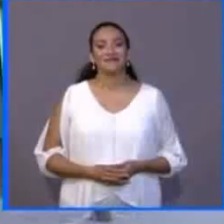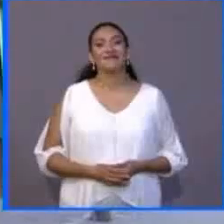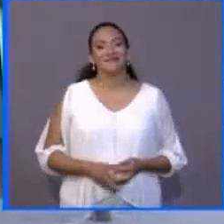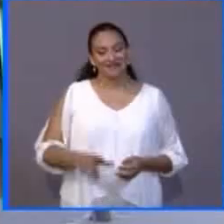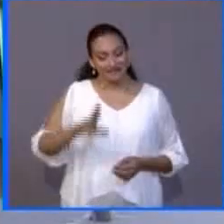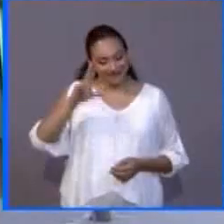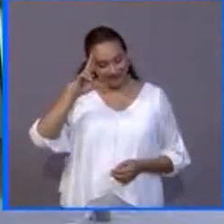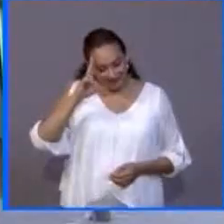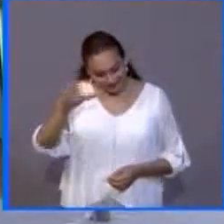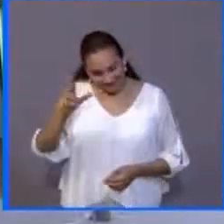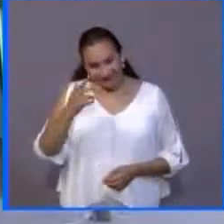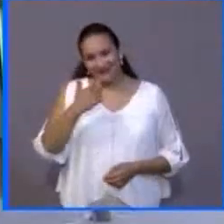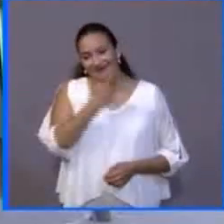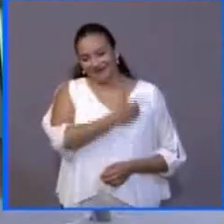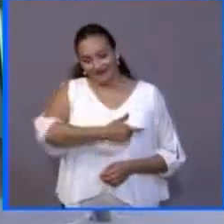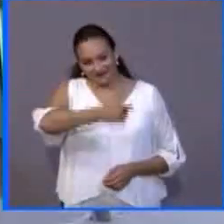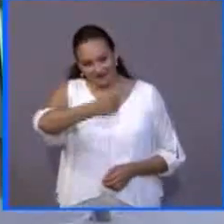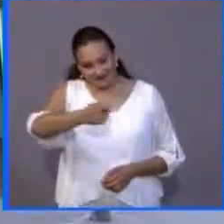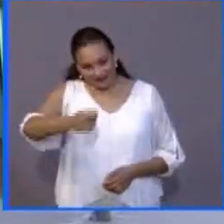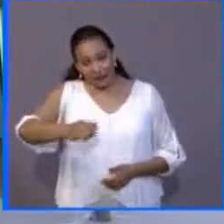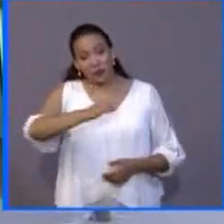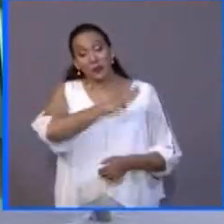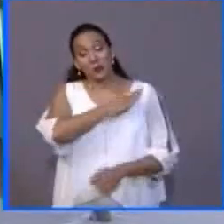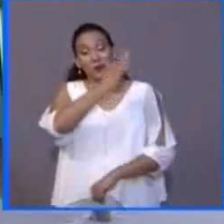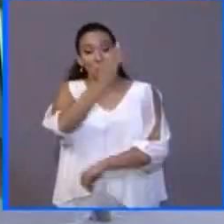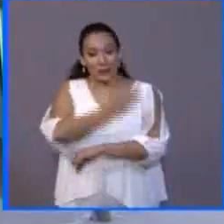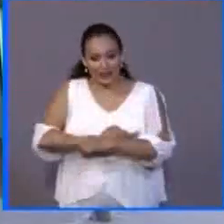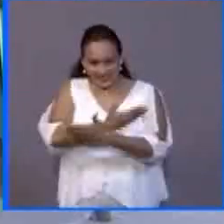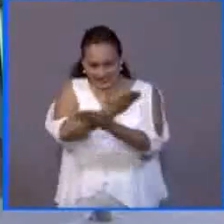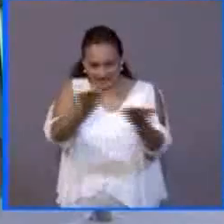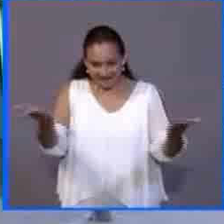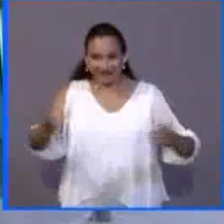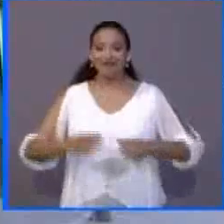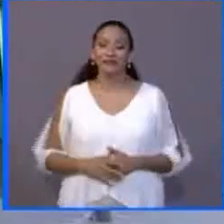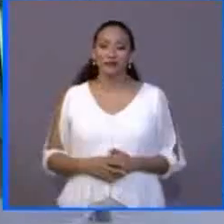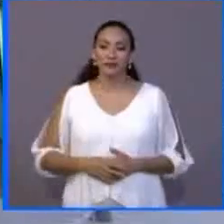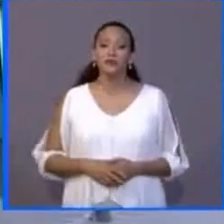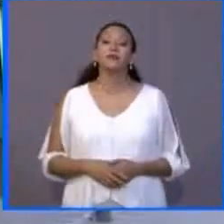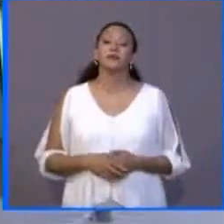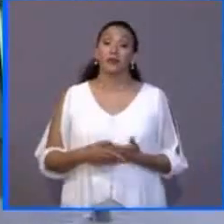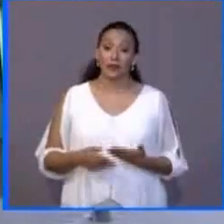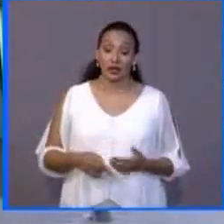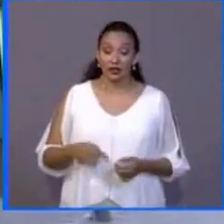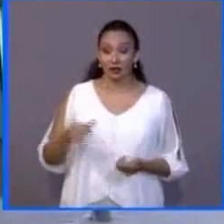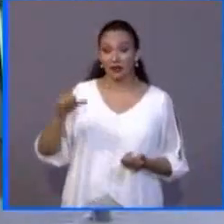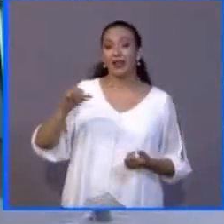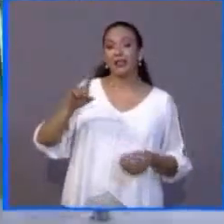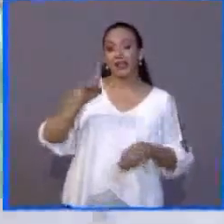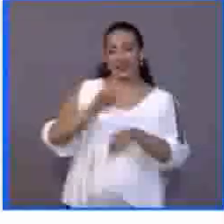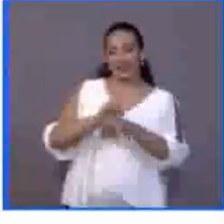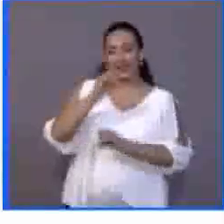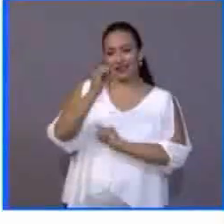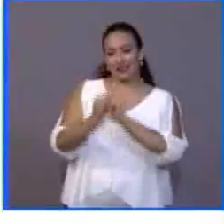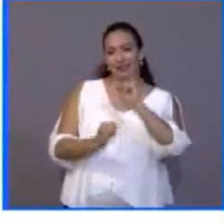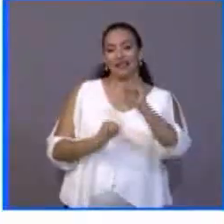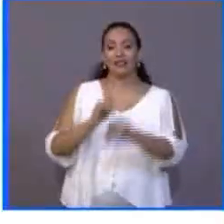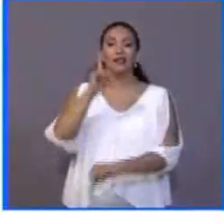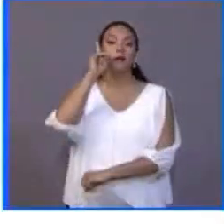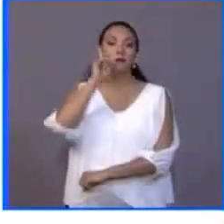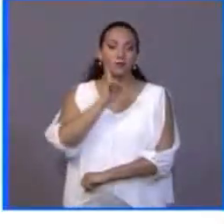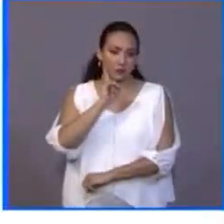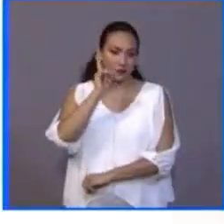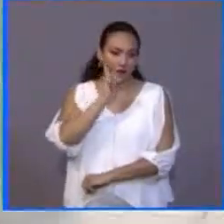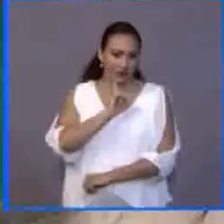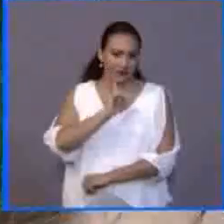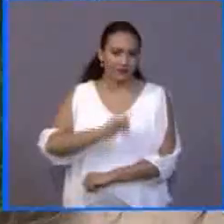Con gusto en saludarles, muchas gracias, muy buenas tardes para todos. Efectivamente, en el marco del Día Internacional de